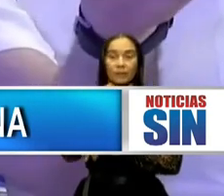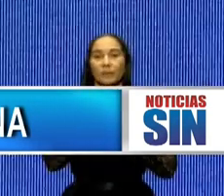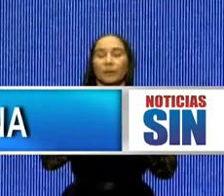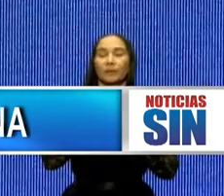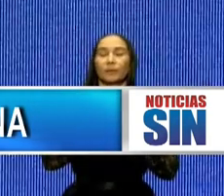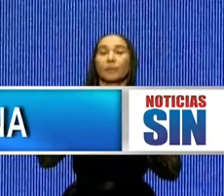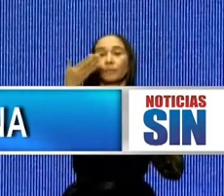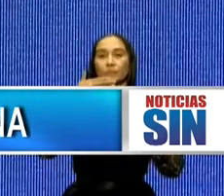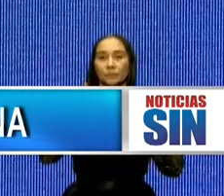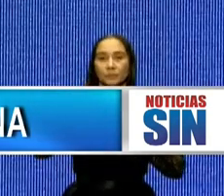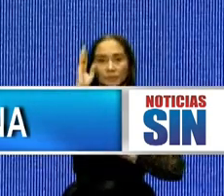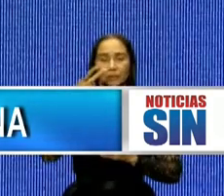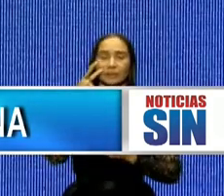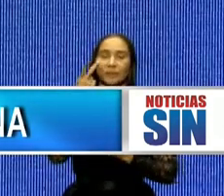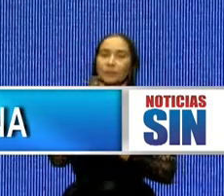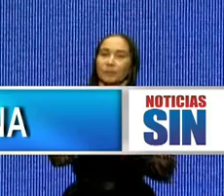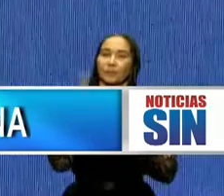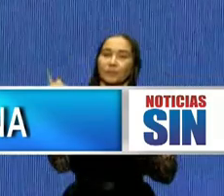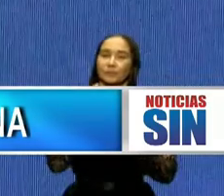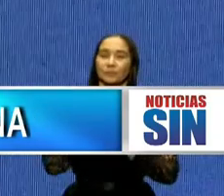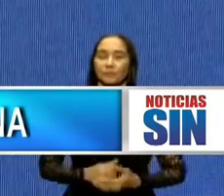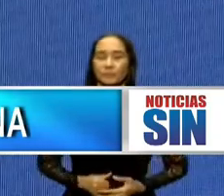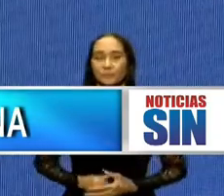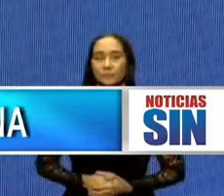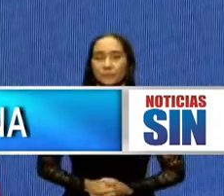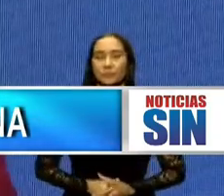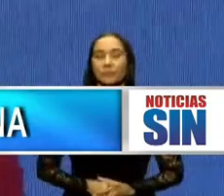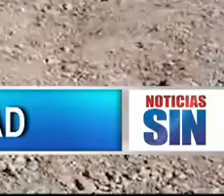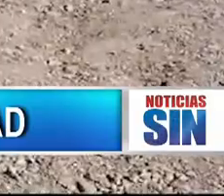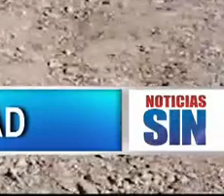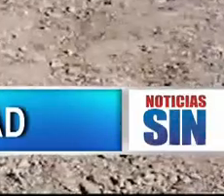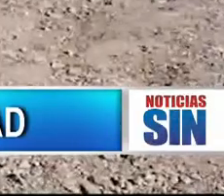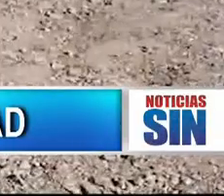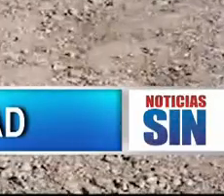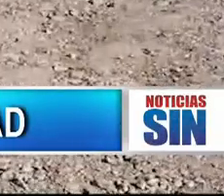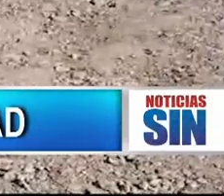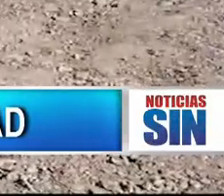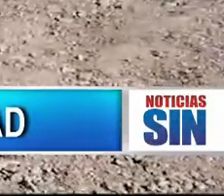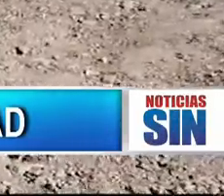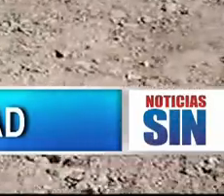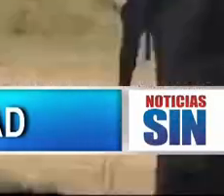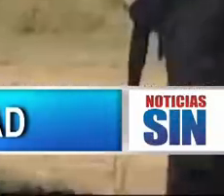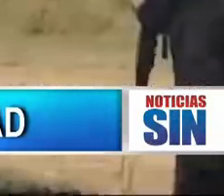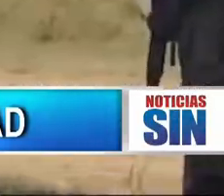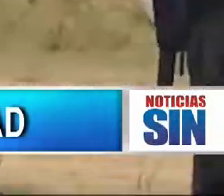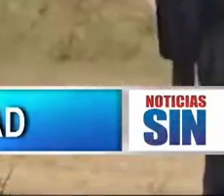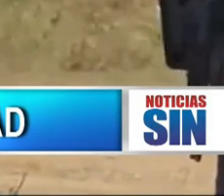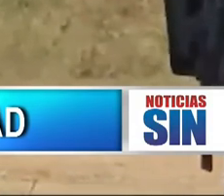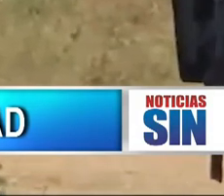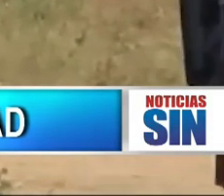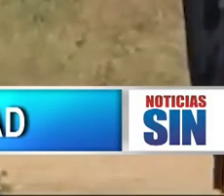pesos. Wilkin de la Cruz, Noticias SIN. Entre Haití y República